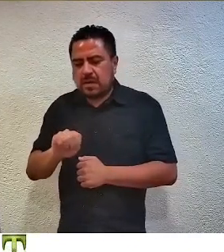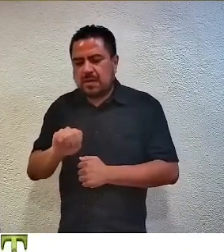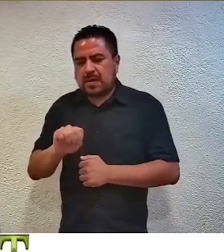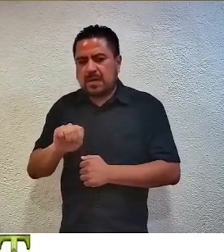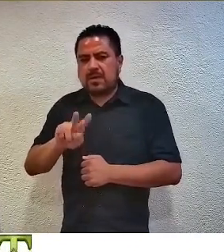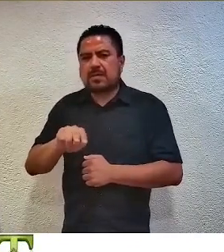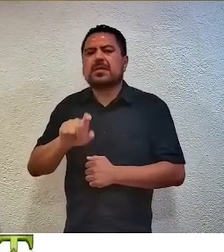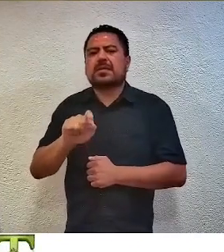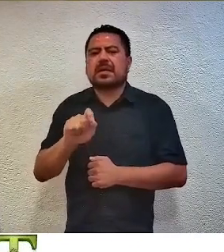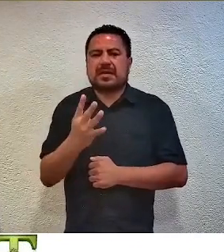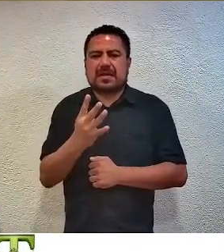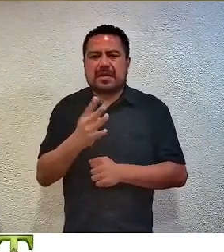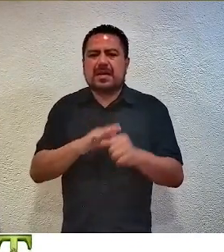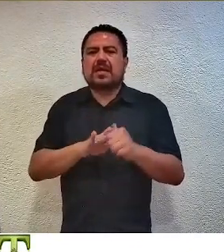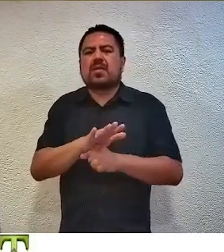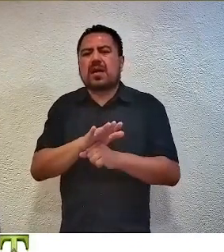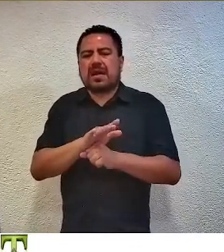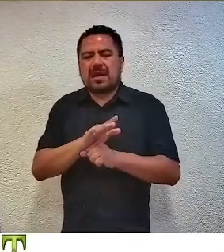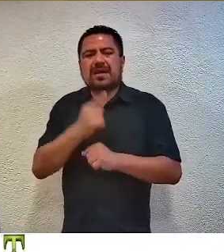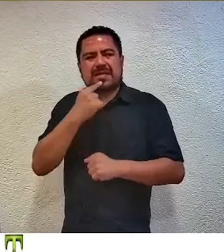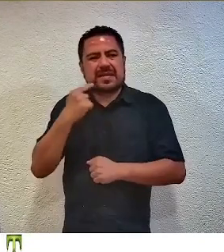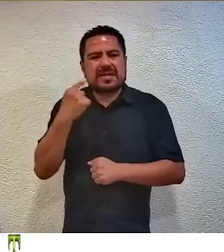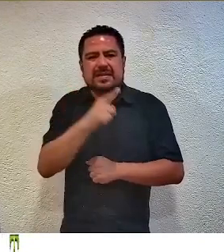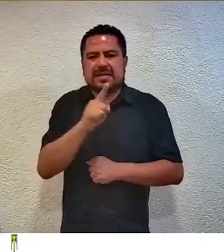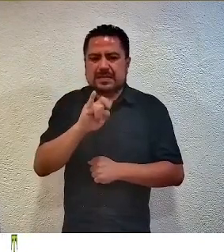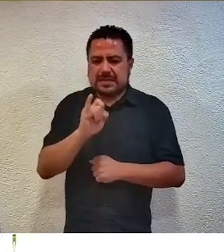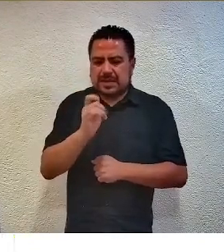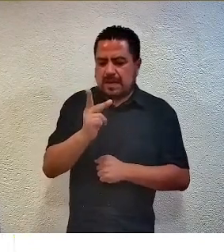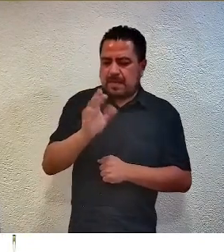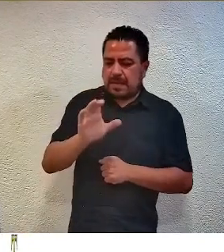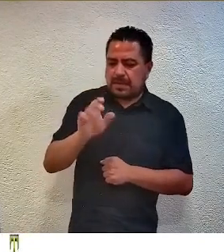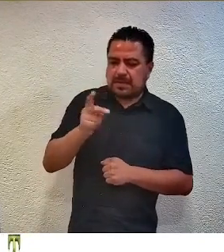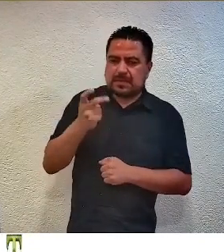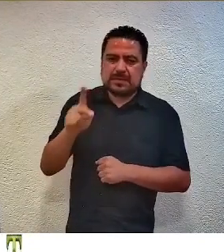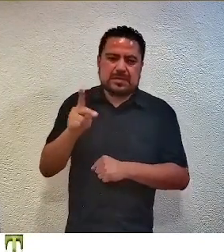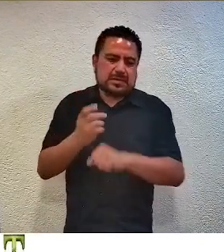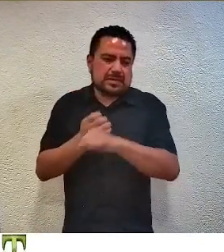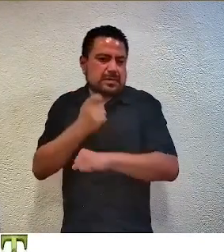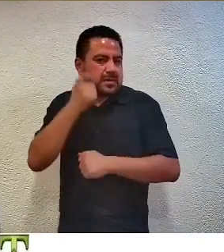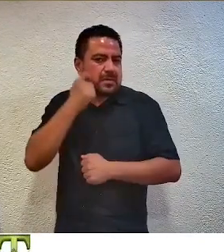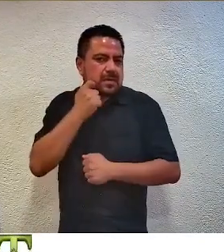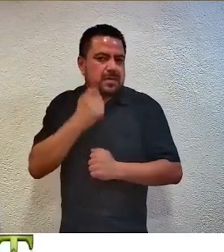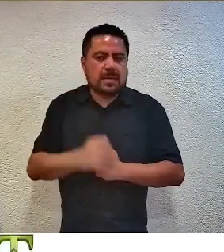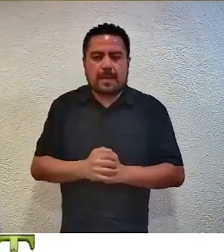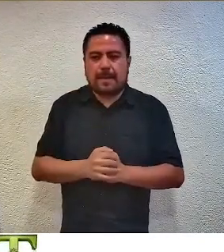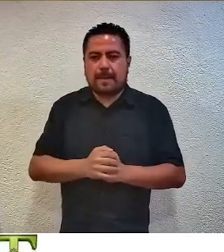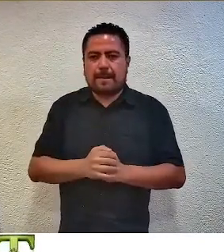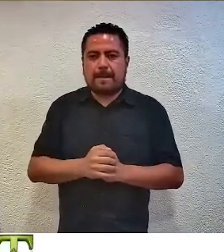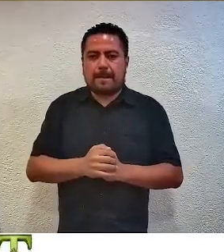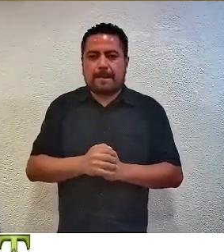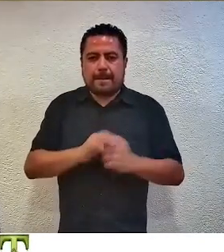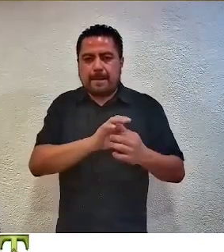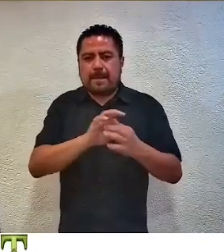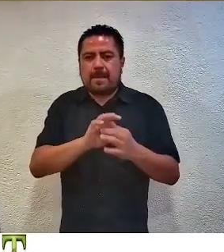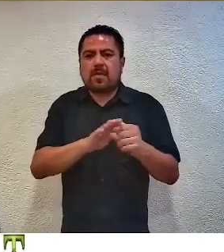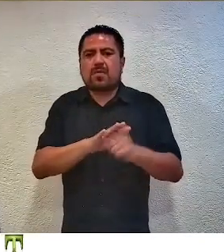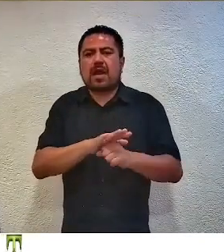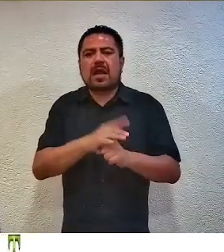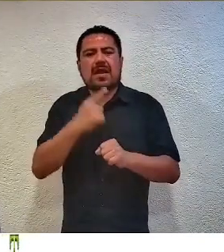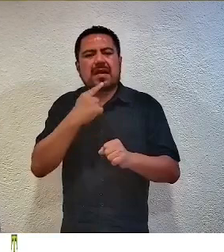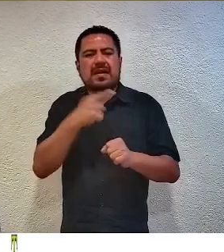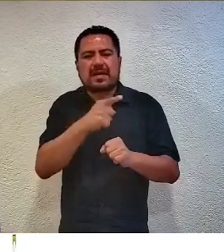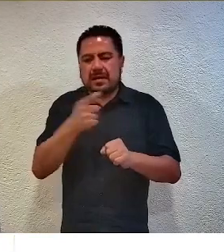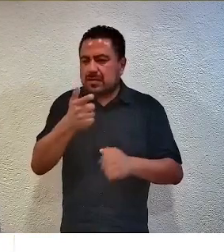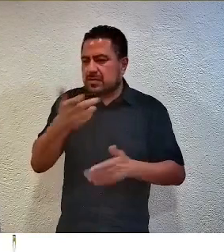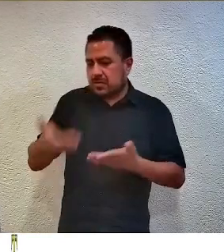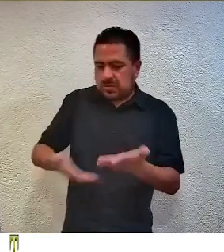013-CQD-29-09-2023 que emite la Comisión de Quejas y Denuncias del Instituto Electoral y de Participación Ciudadana del Estado de Guerrero relativo a la medida cautelar